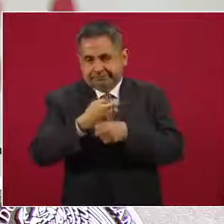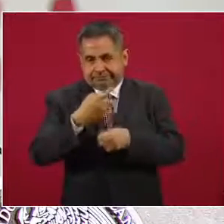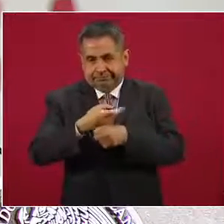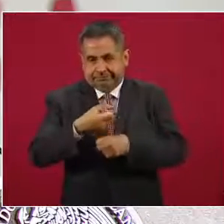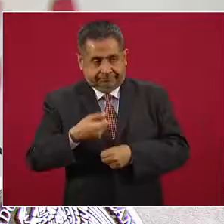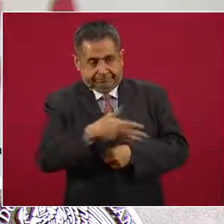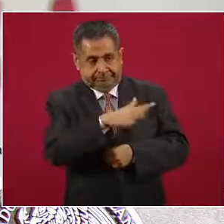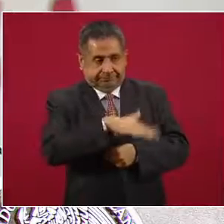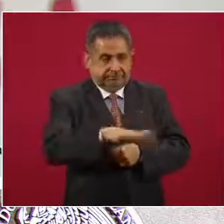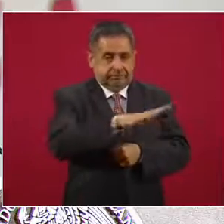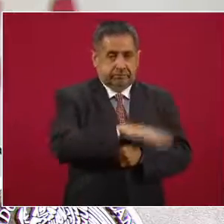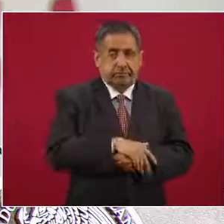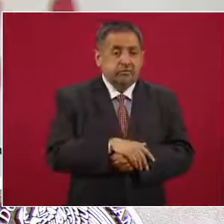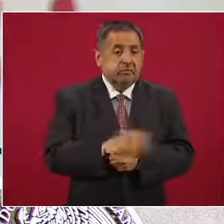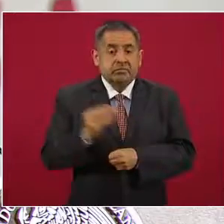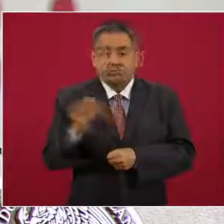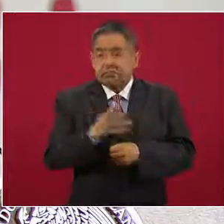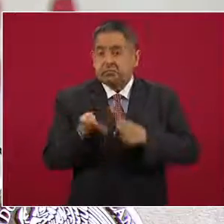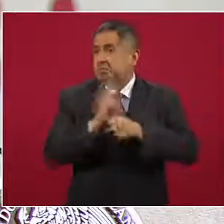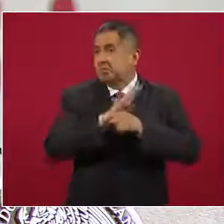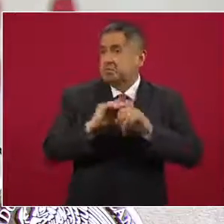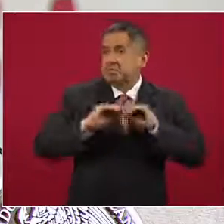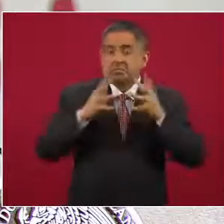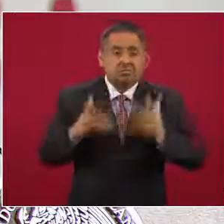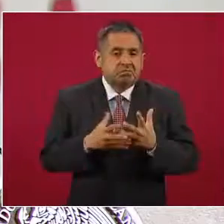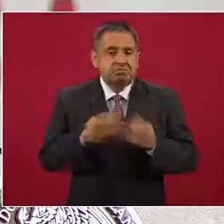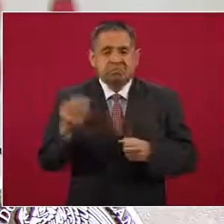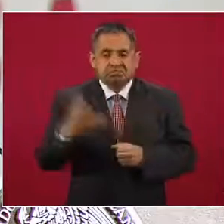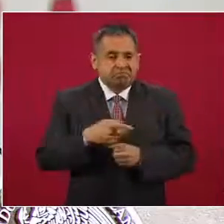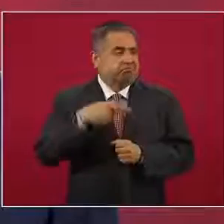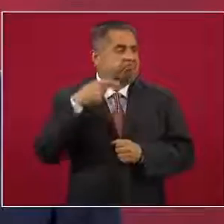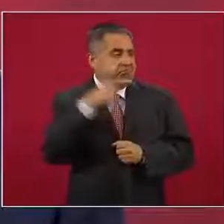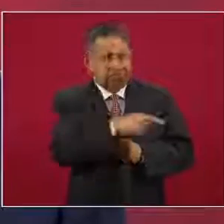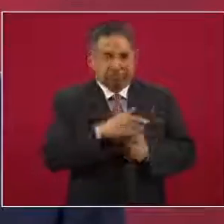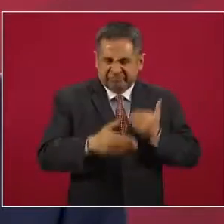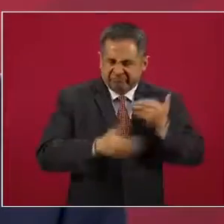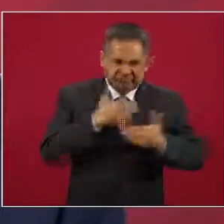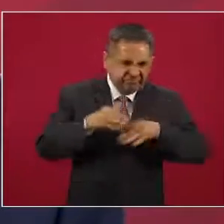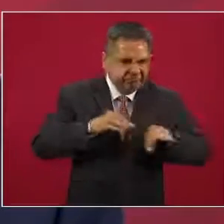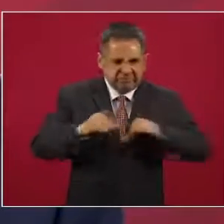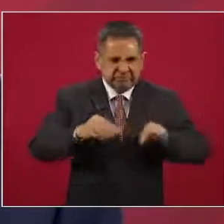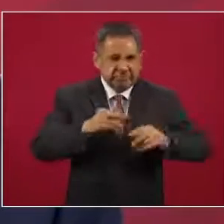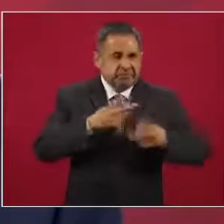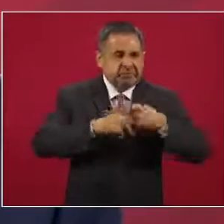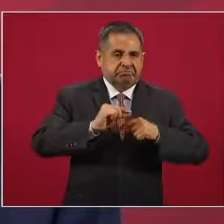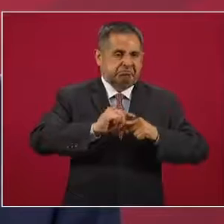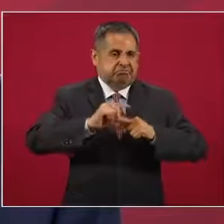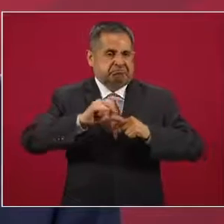ese sector, a pesar de la pandemia, no decreció.